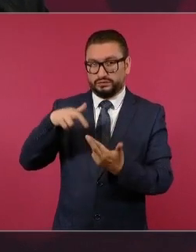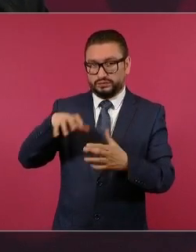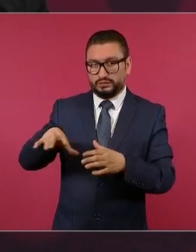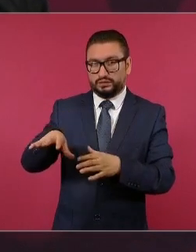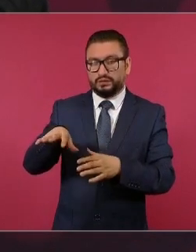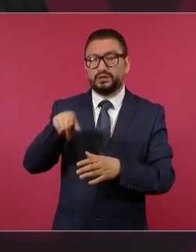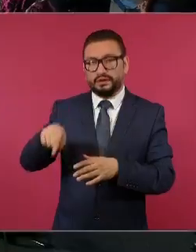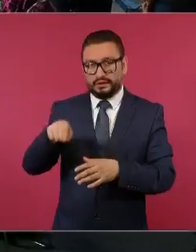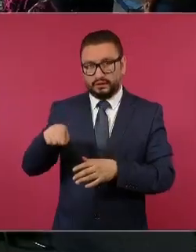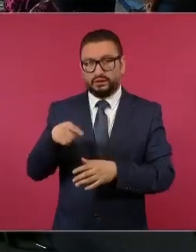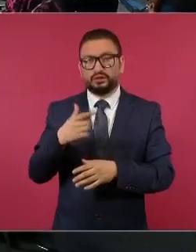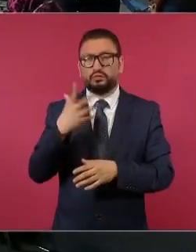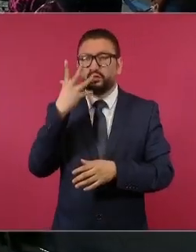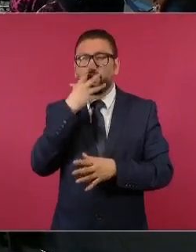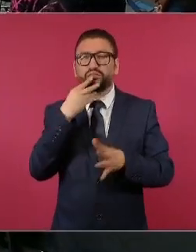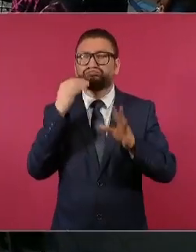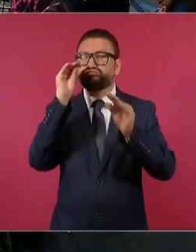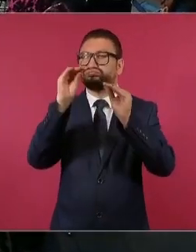y de buen gusto,